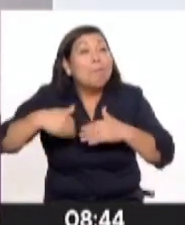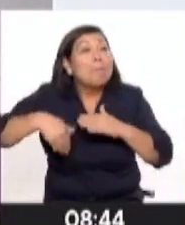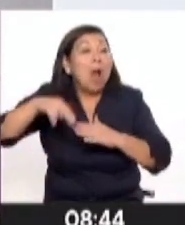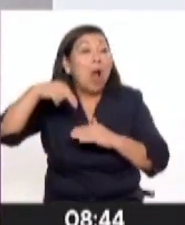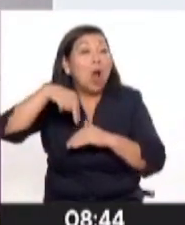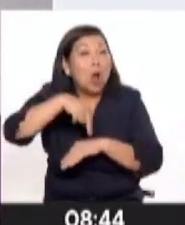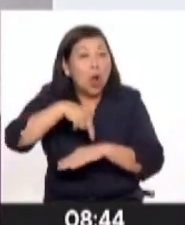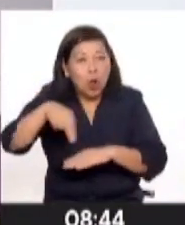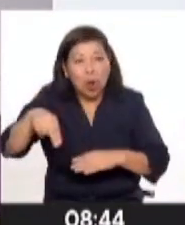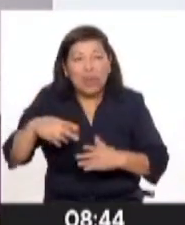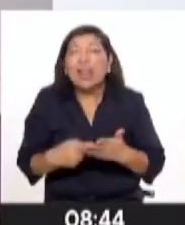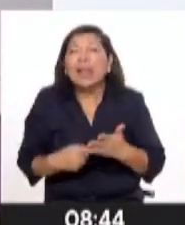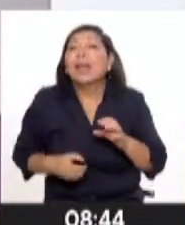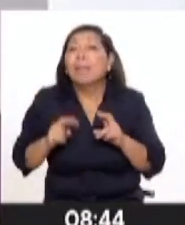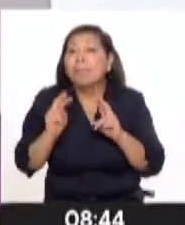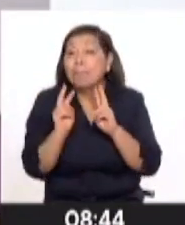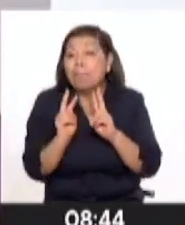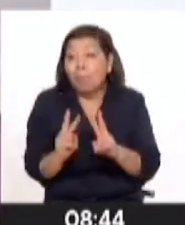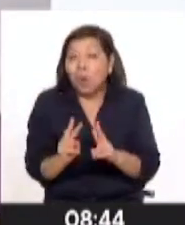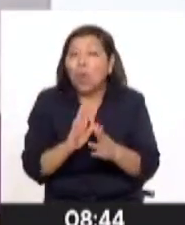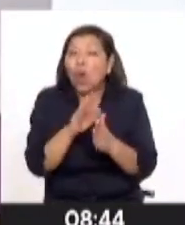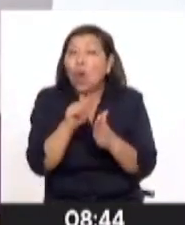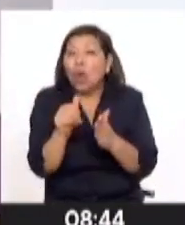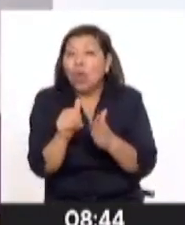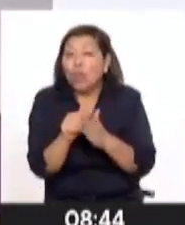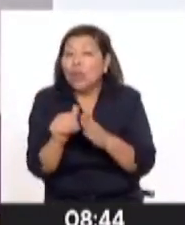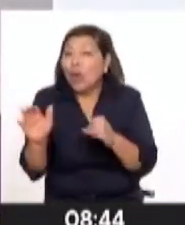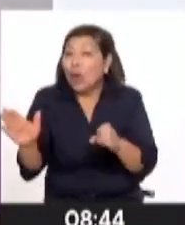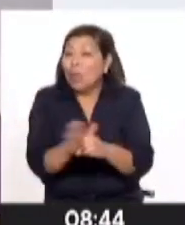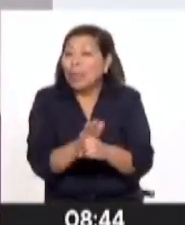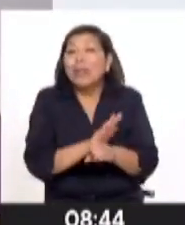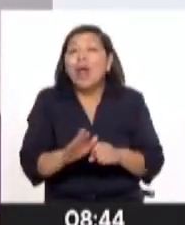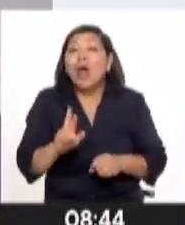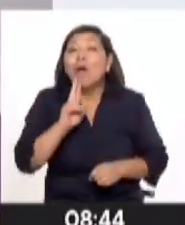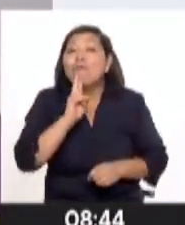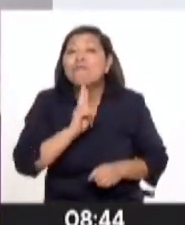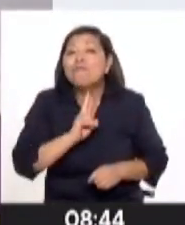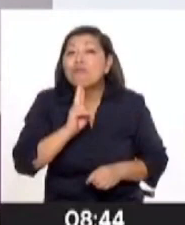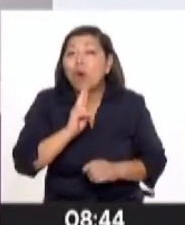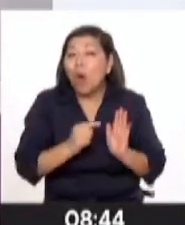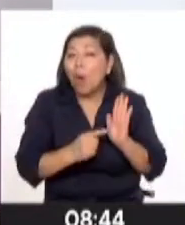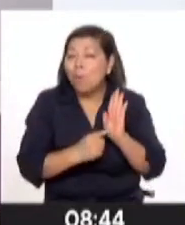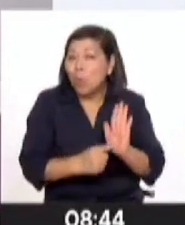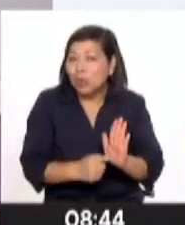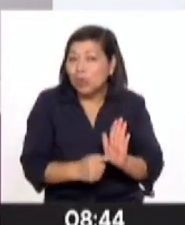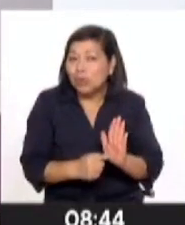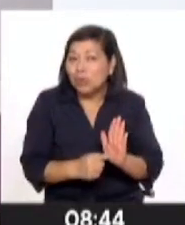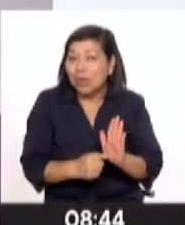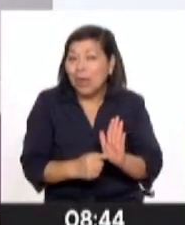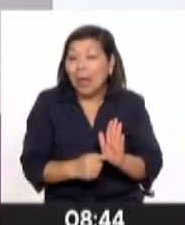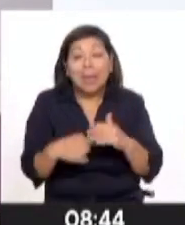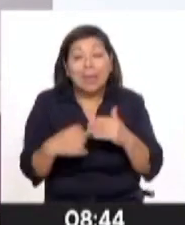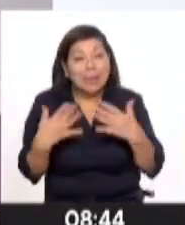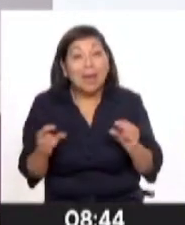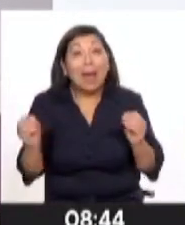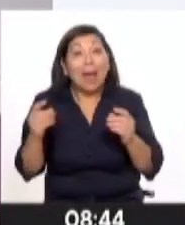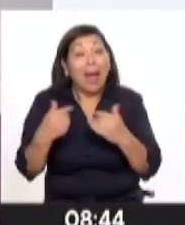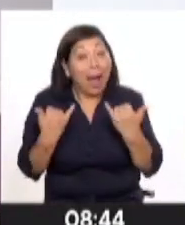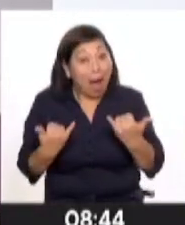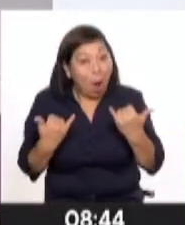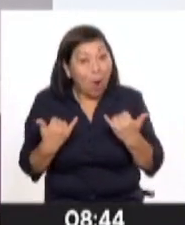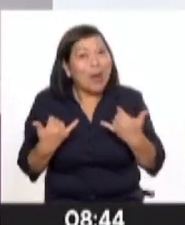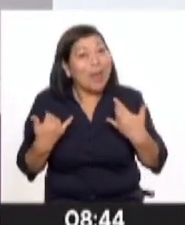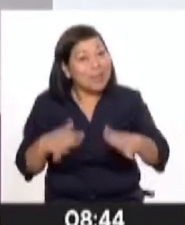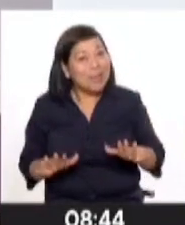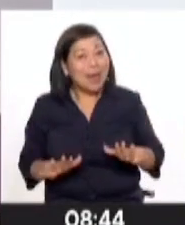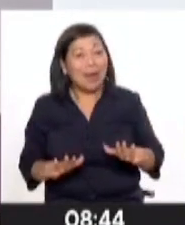norte. Entonces, ¿qué podemos ver? Todo completamente rojo. Y esto es evidencia de que el Niño costero ya está con nosotros. Recordemos pues